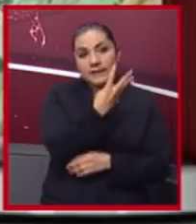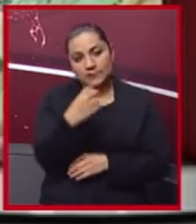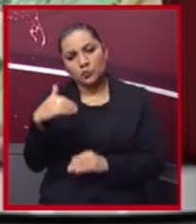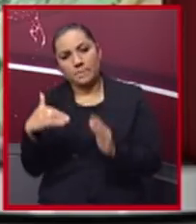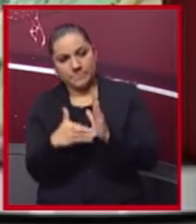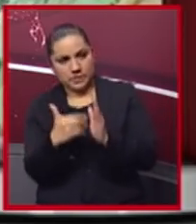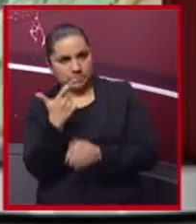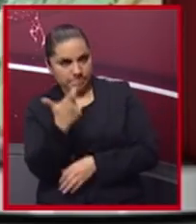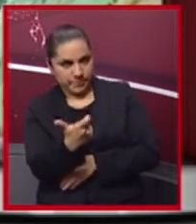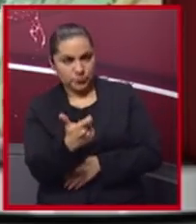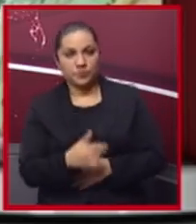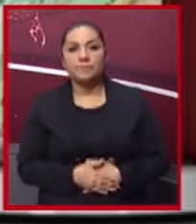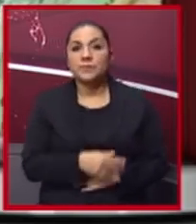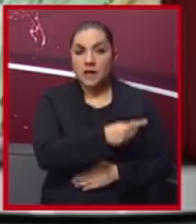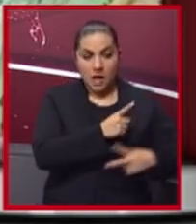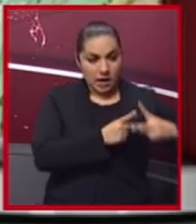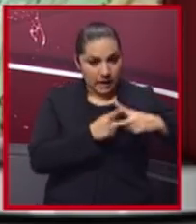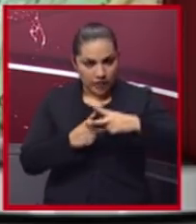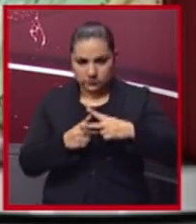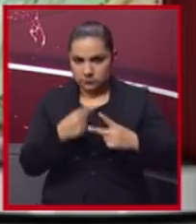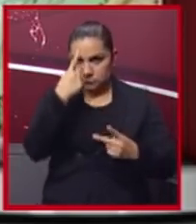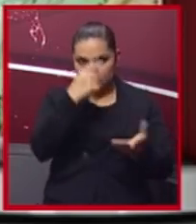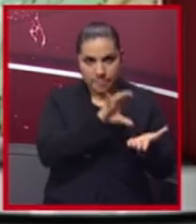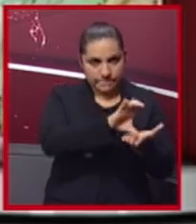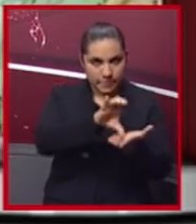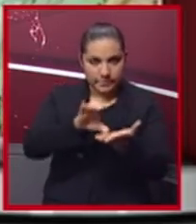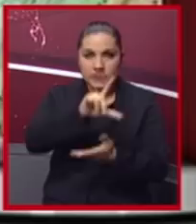pesos. Gasto programado de más de